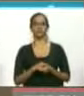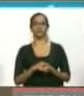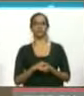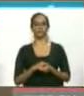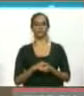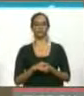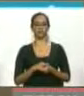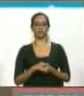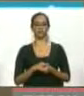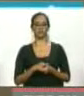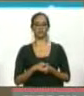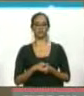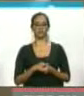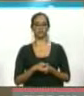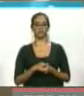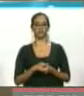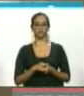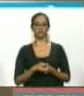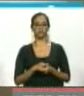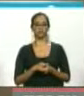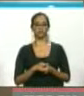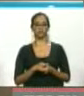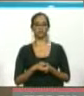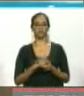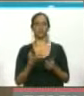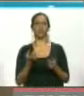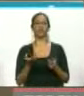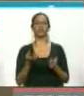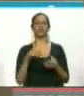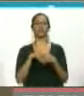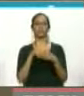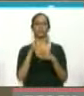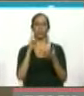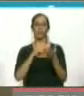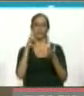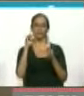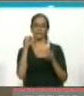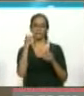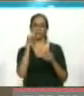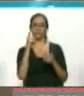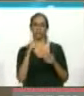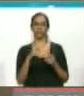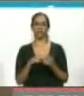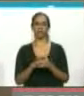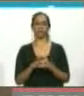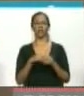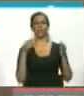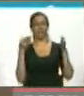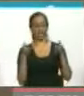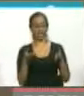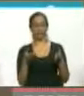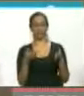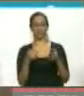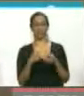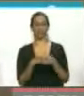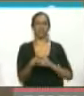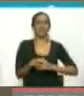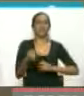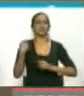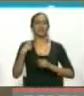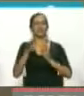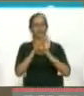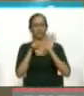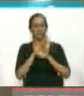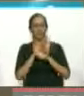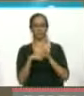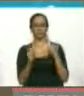al revés llevar a elección a 2020 por que así se porque así lo contempla la constitución y el